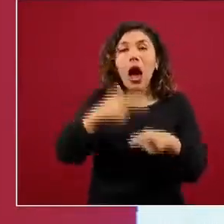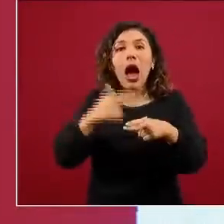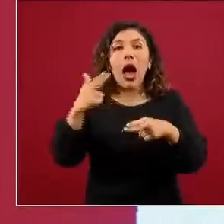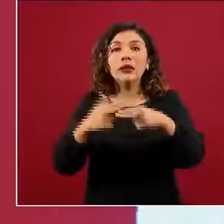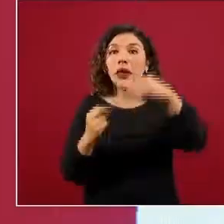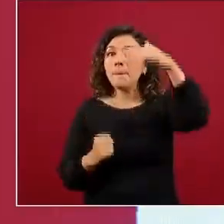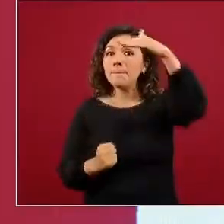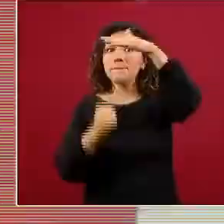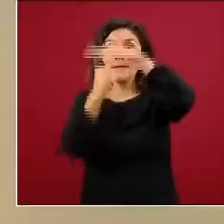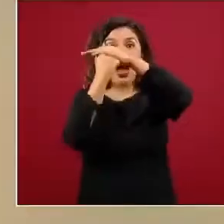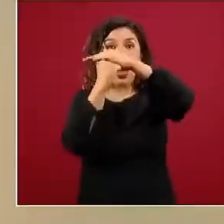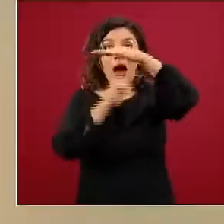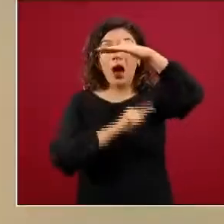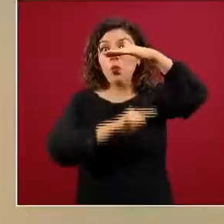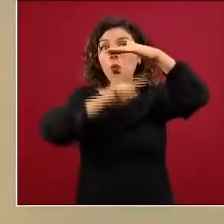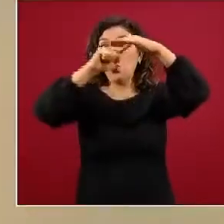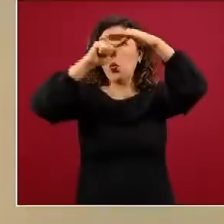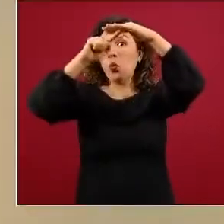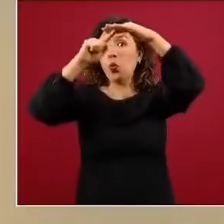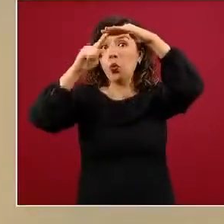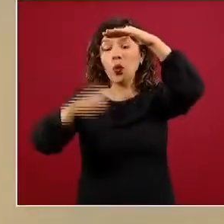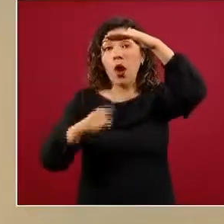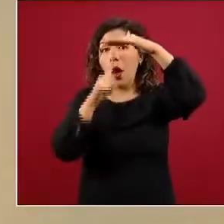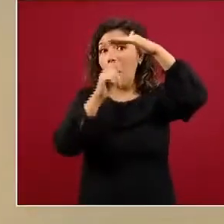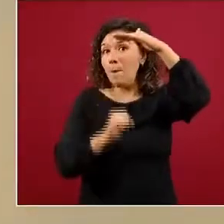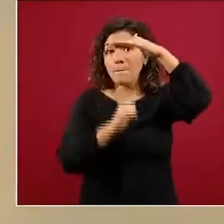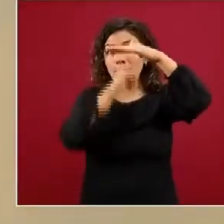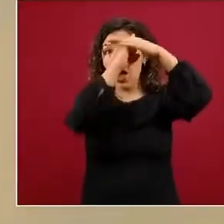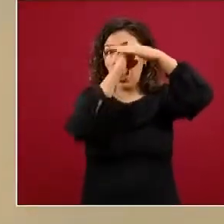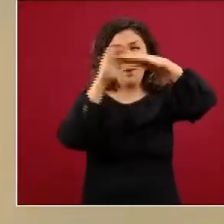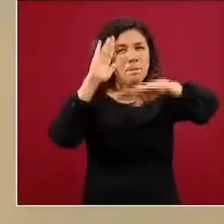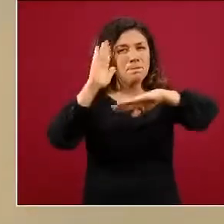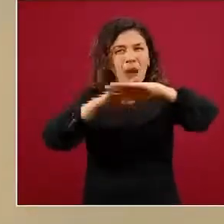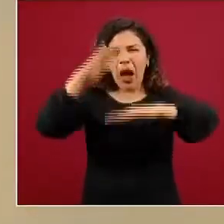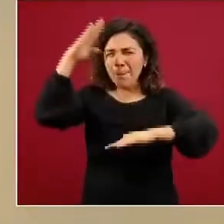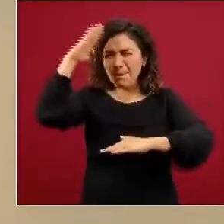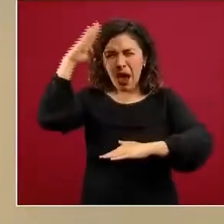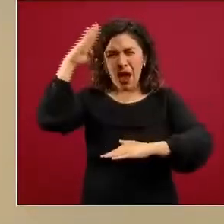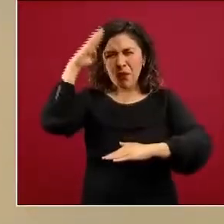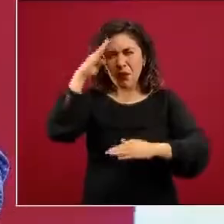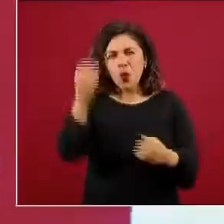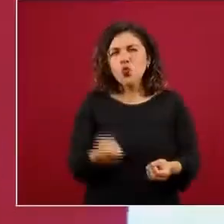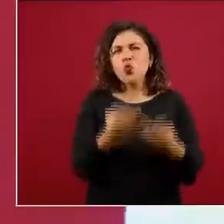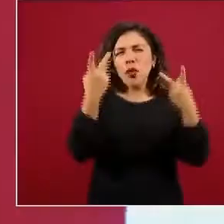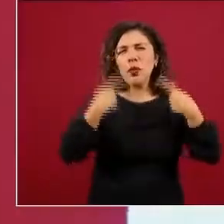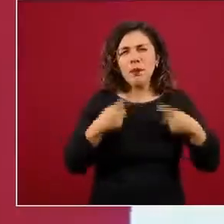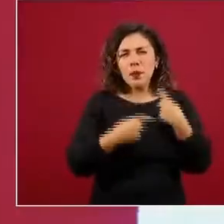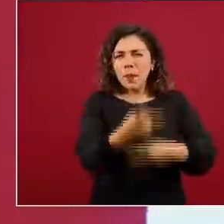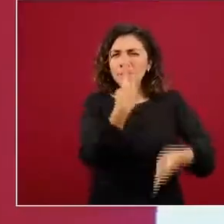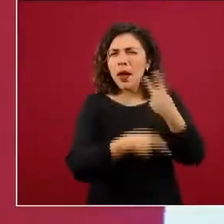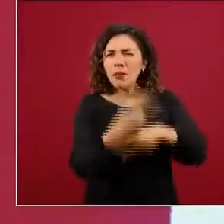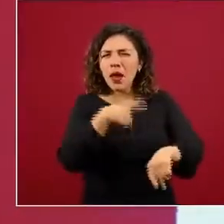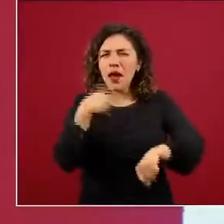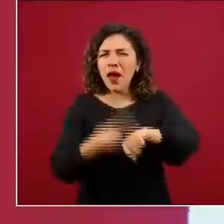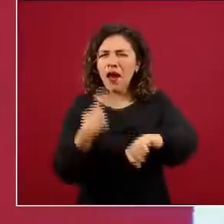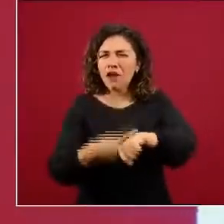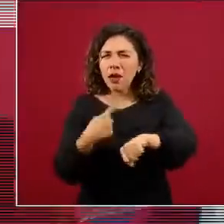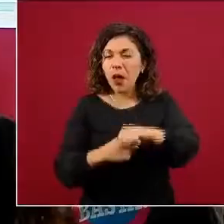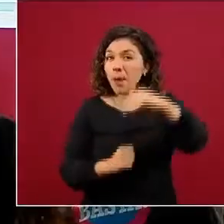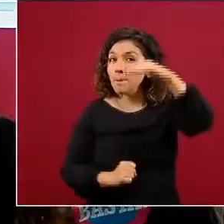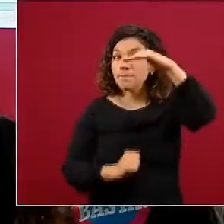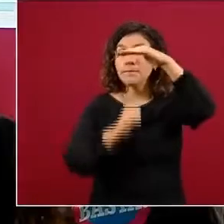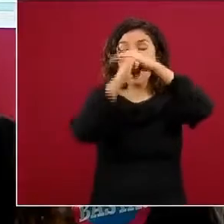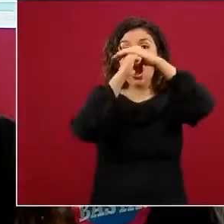al famoso pico de la epidemia, es decir, un punto donde hay un máximo de casos nuevos que implican